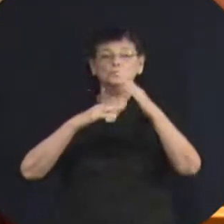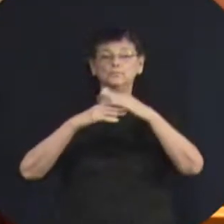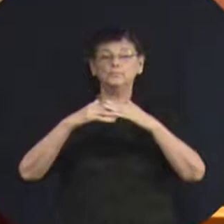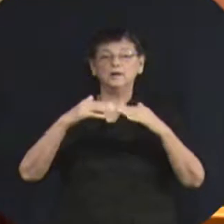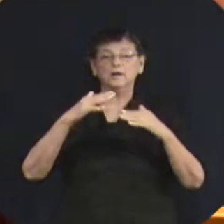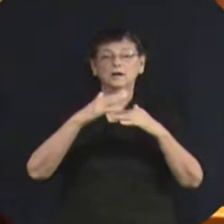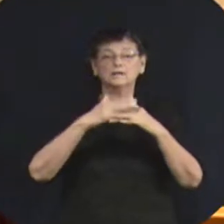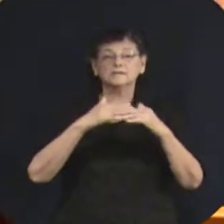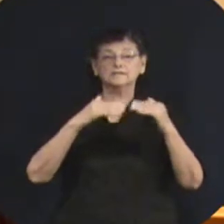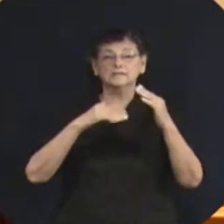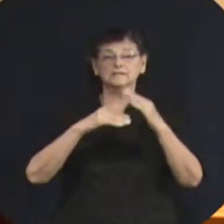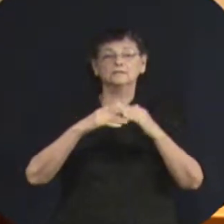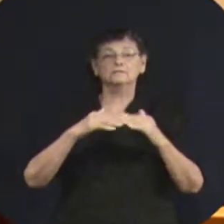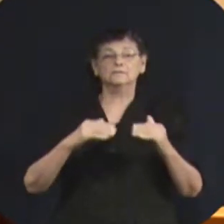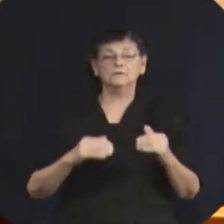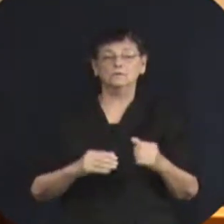es